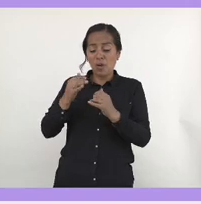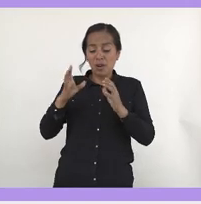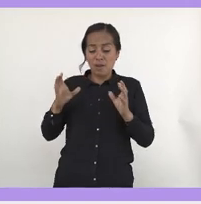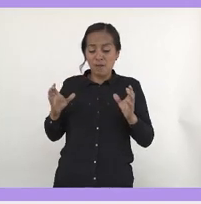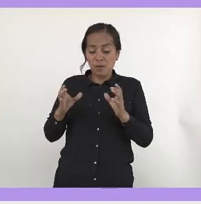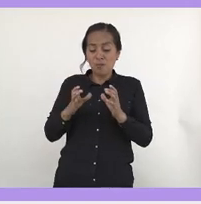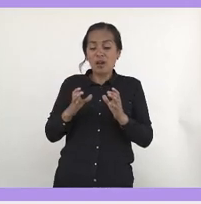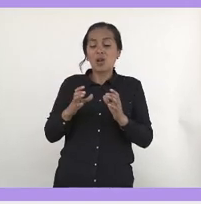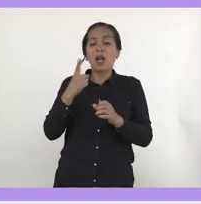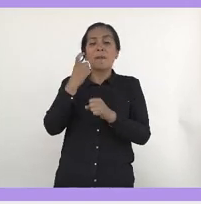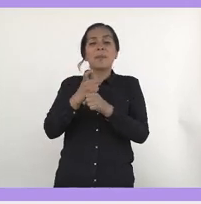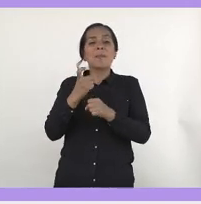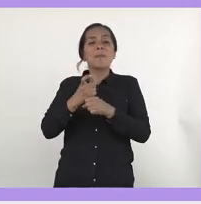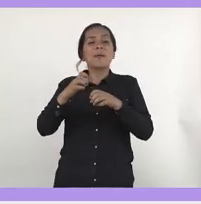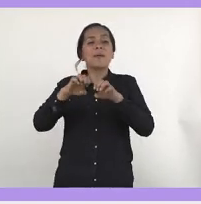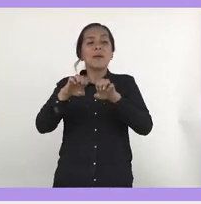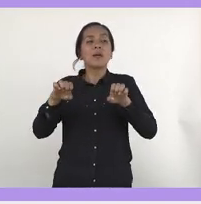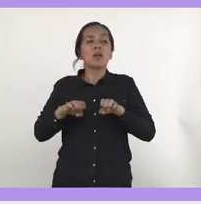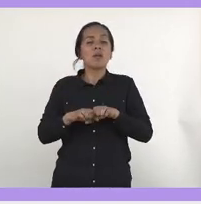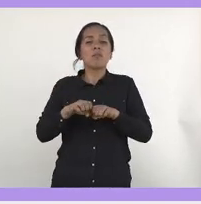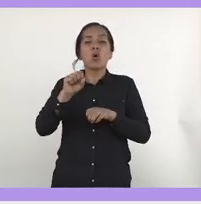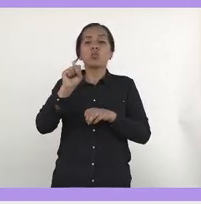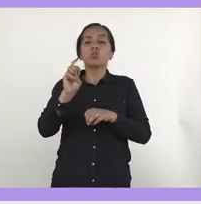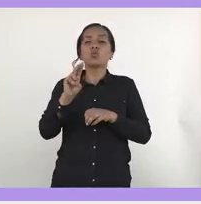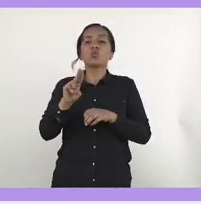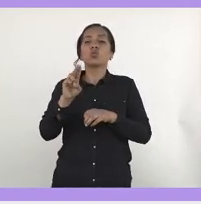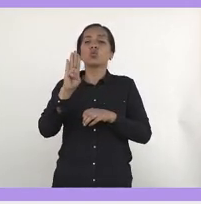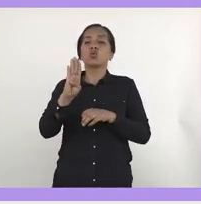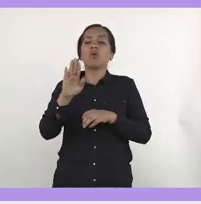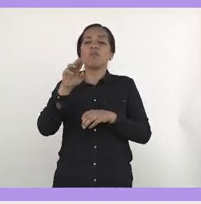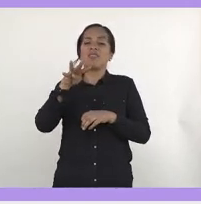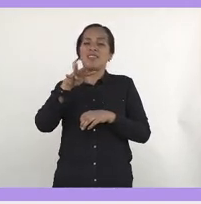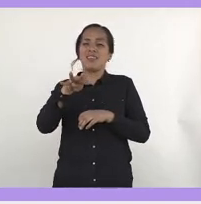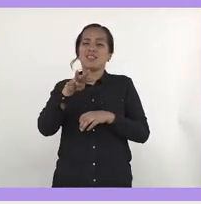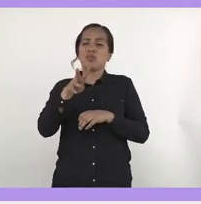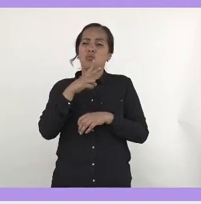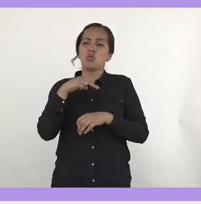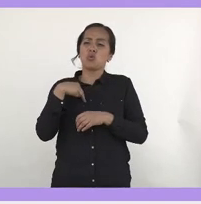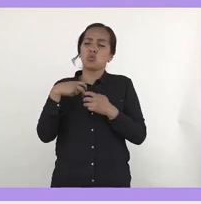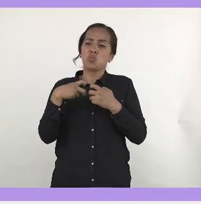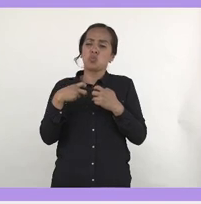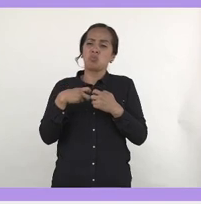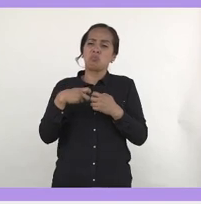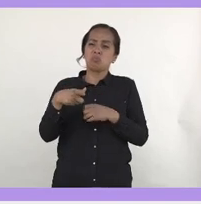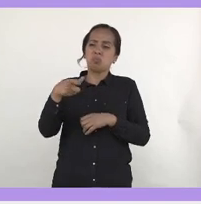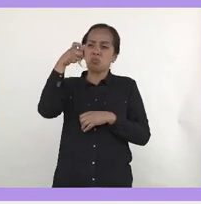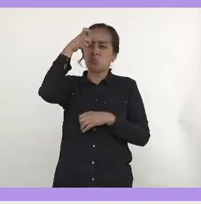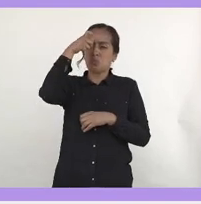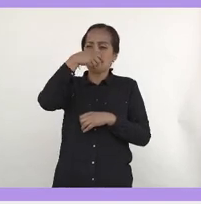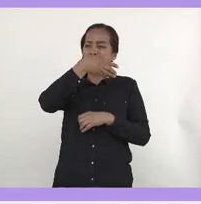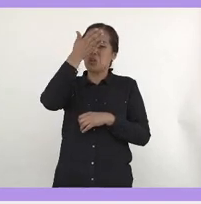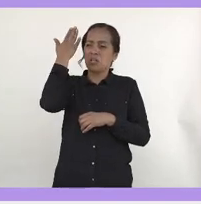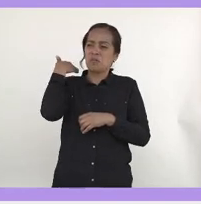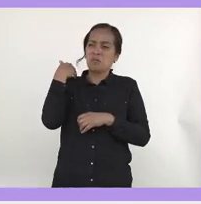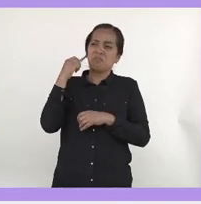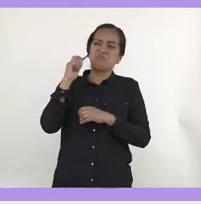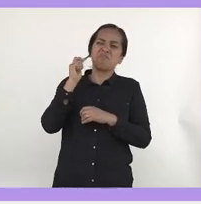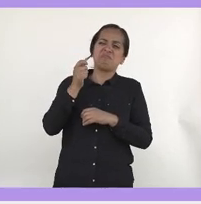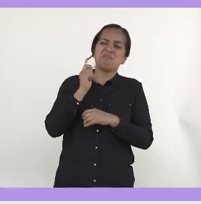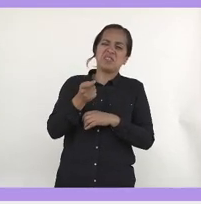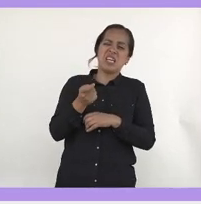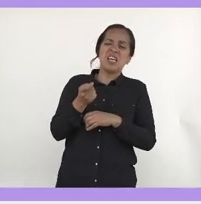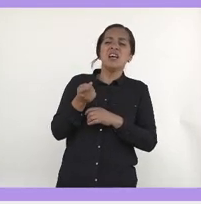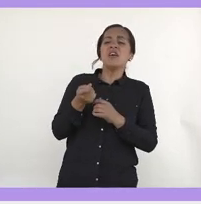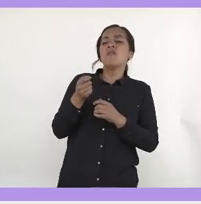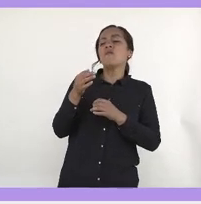sub 19 nosotros nerviosas pero no teníamos ni idea porque no sabíamos nada de fútbol de